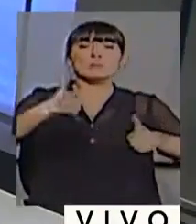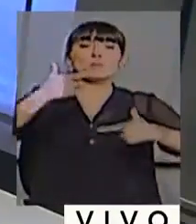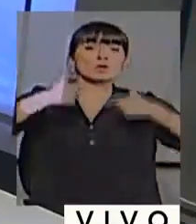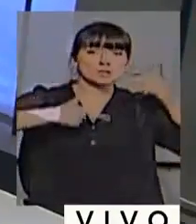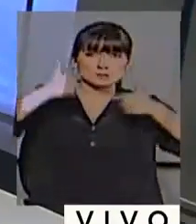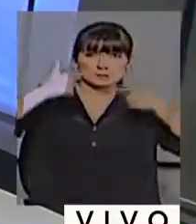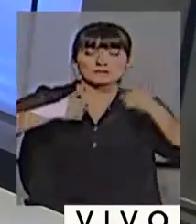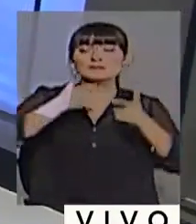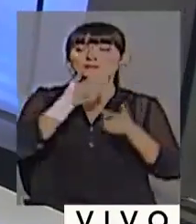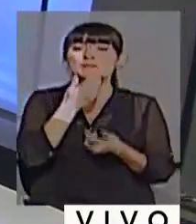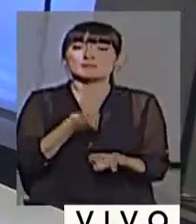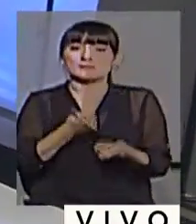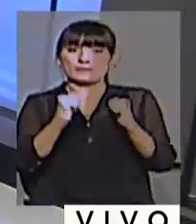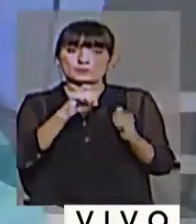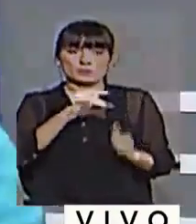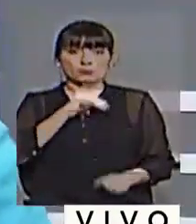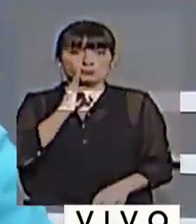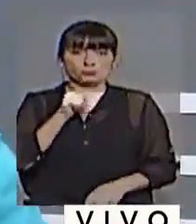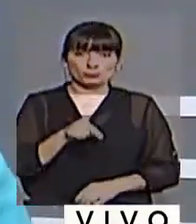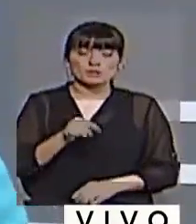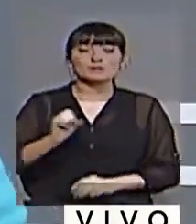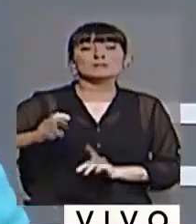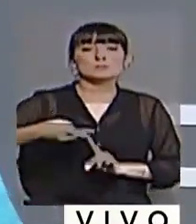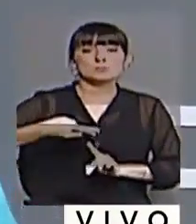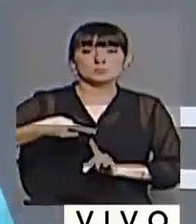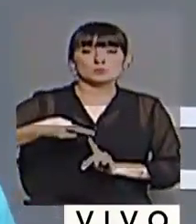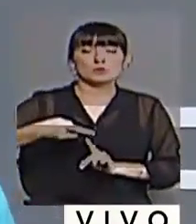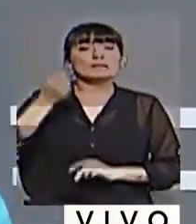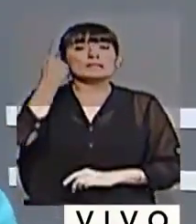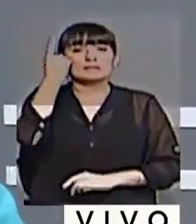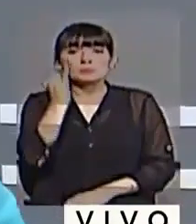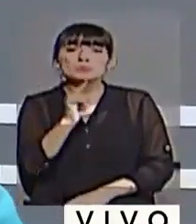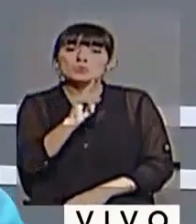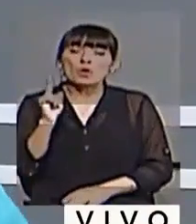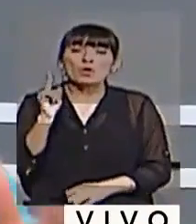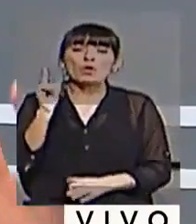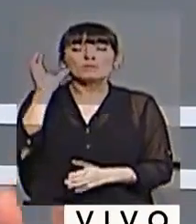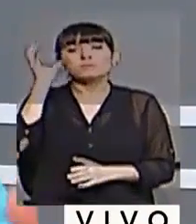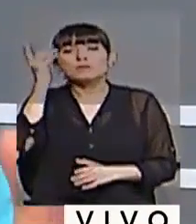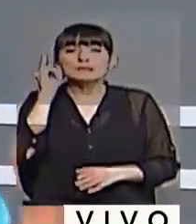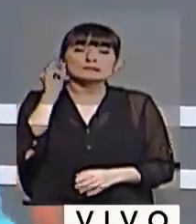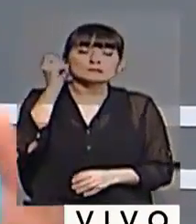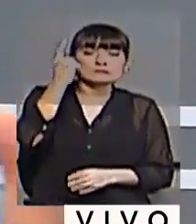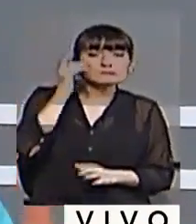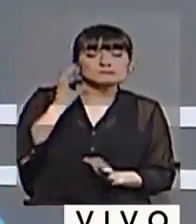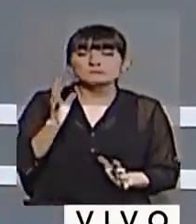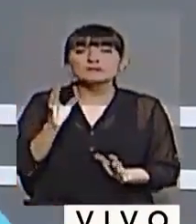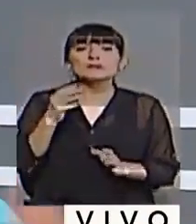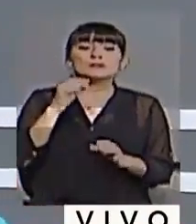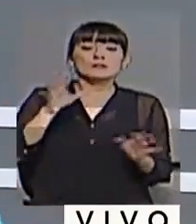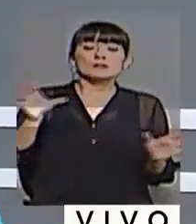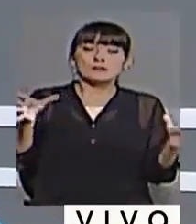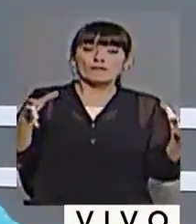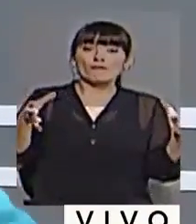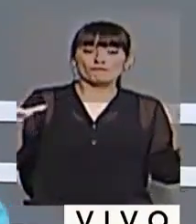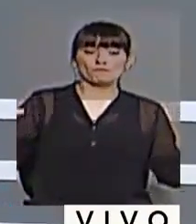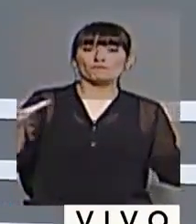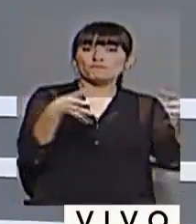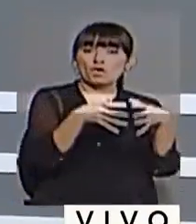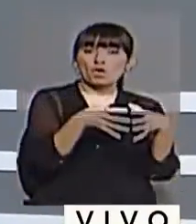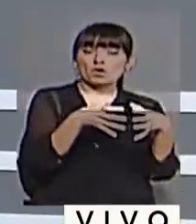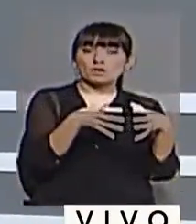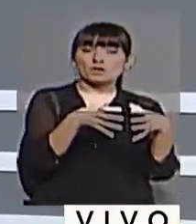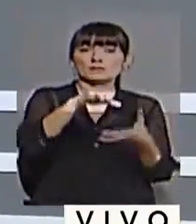que Chile tiene? Segundo, ¿entendemos o no entendemos que solo en un bloque de centro-izquierda, de verdad,